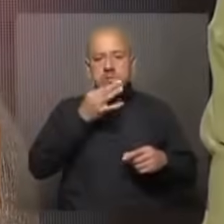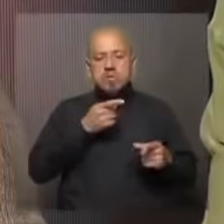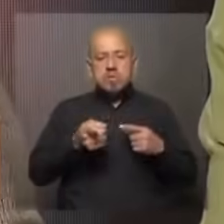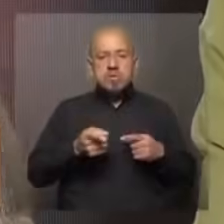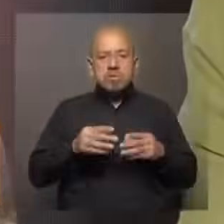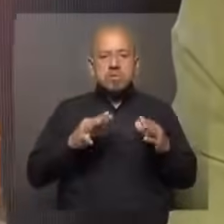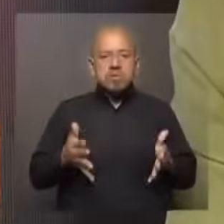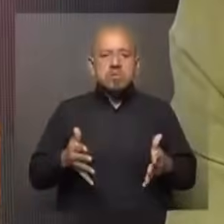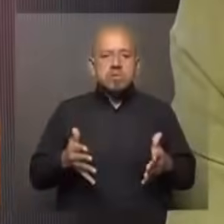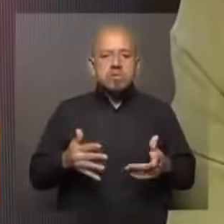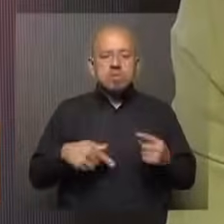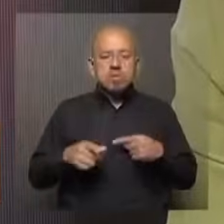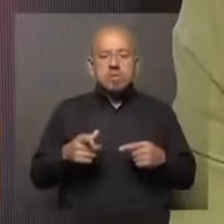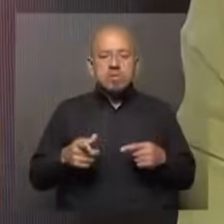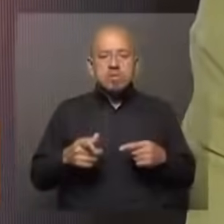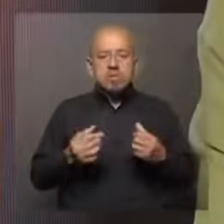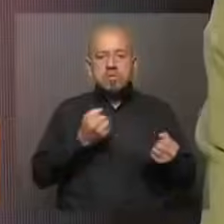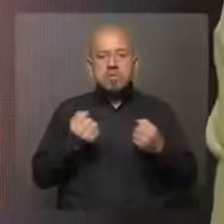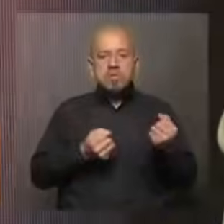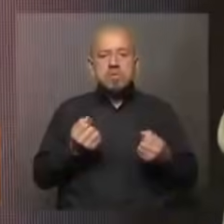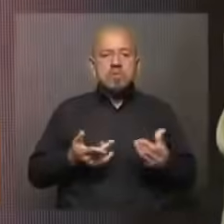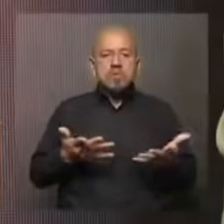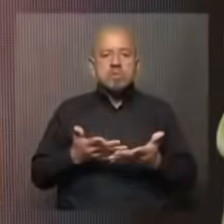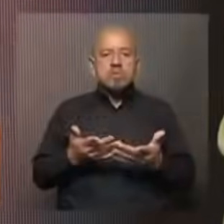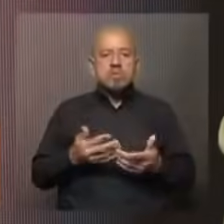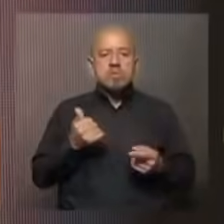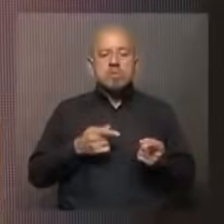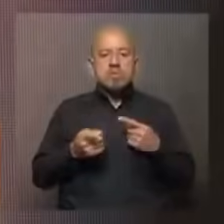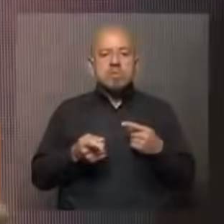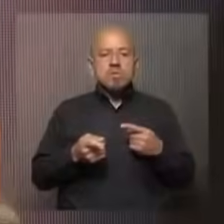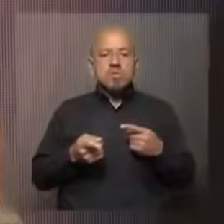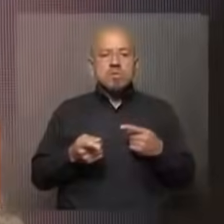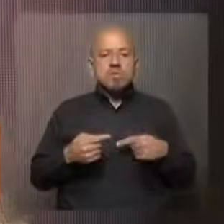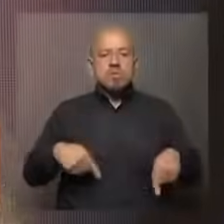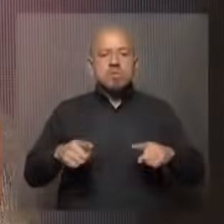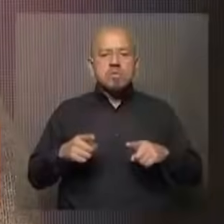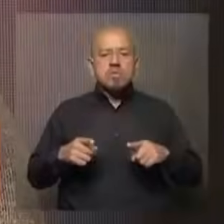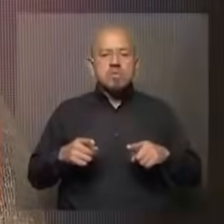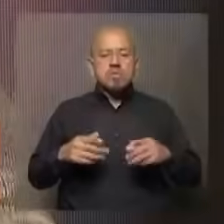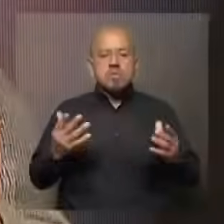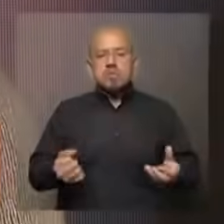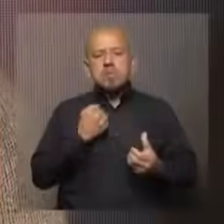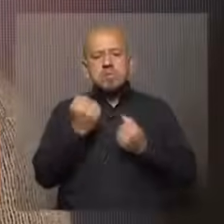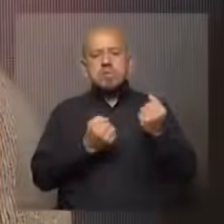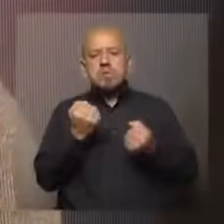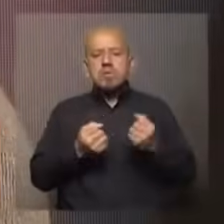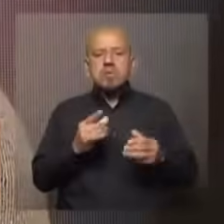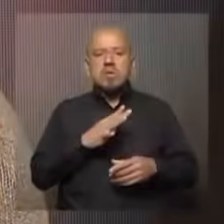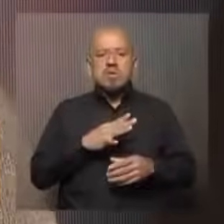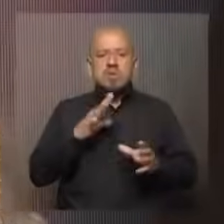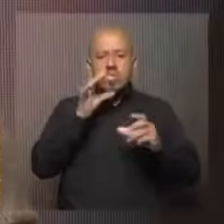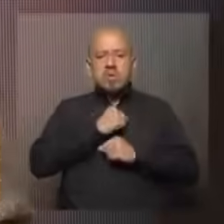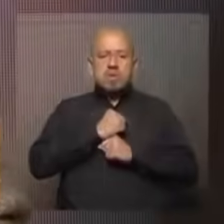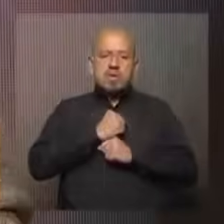para que no te caguen a palo, vos tenés que hacer esto y esto y esto, vos tenés que hacerlo así, así, así. Y si te cagan a palo, tenés que aguantar, porque para eso